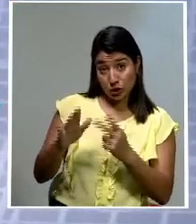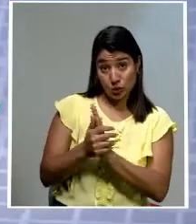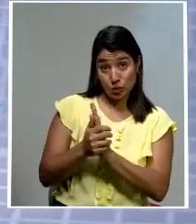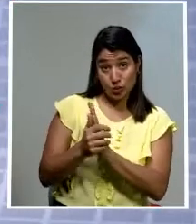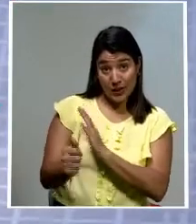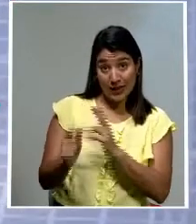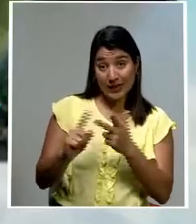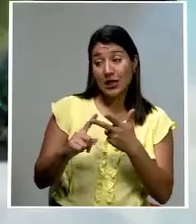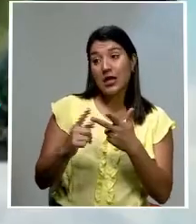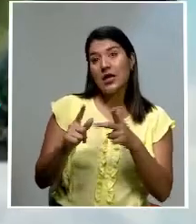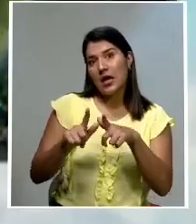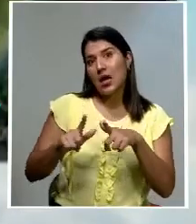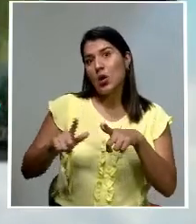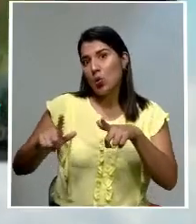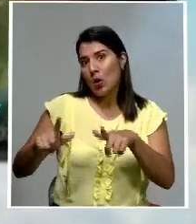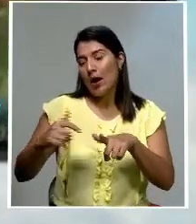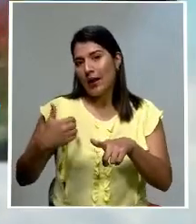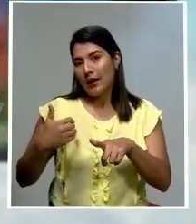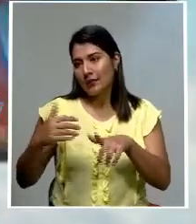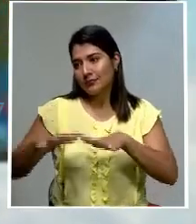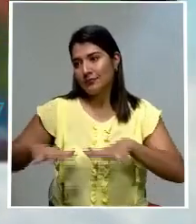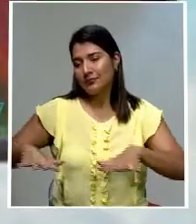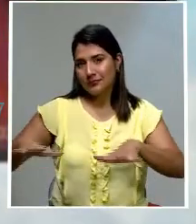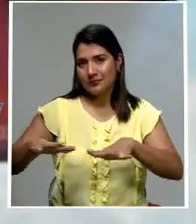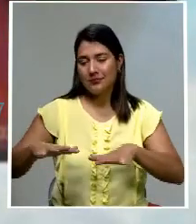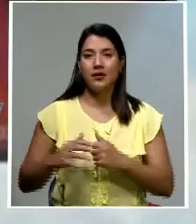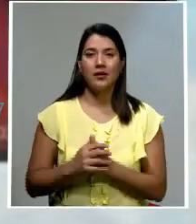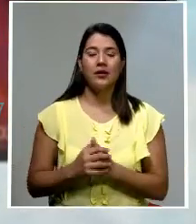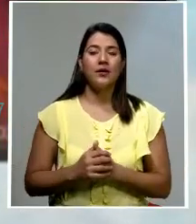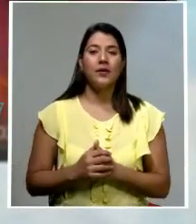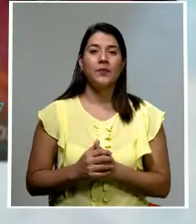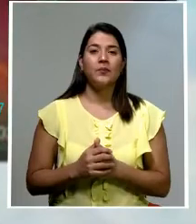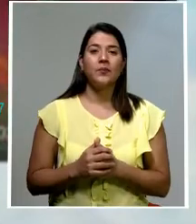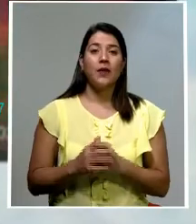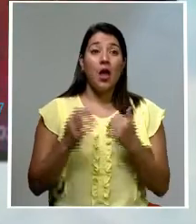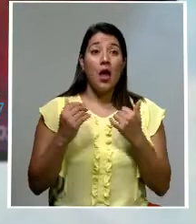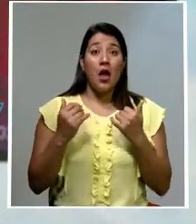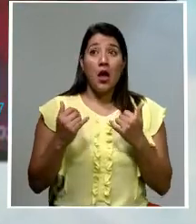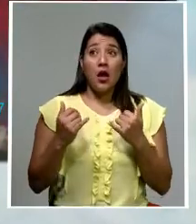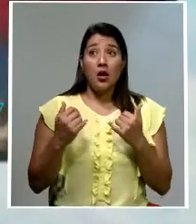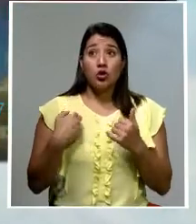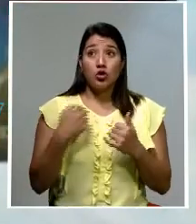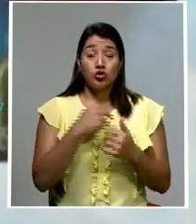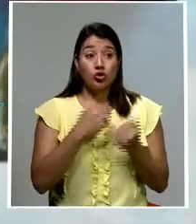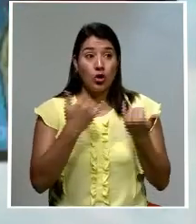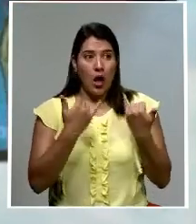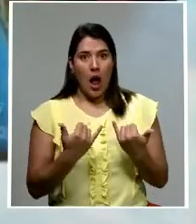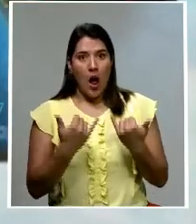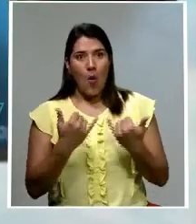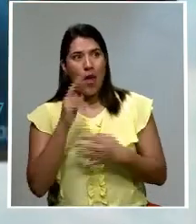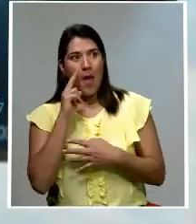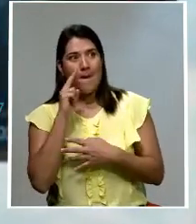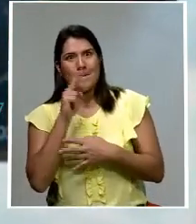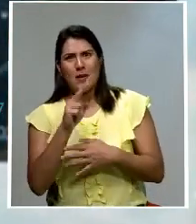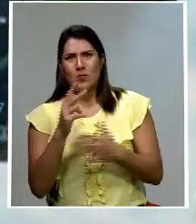ubicación geográfica. Un nuevo ecosistema para el siglo XXI está emergiendo en nuestros ojos y ese ecosistema